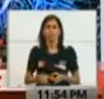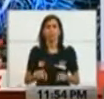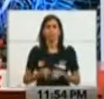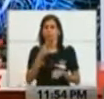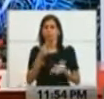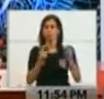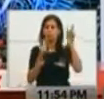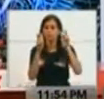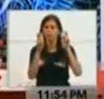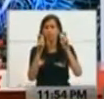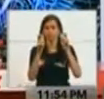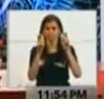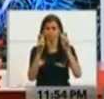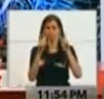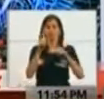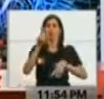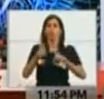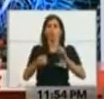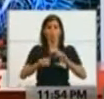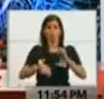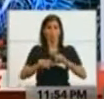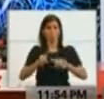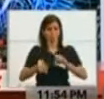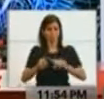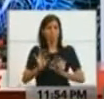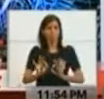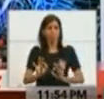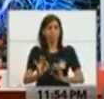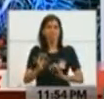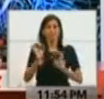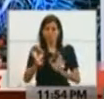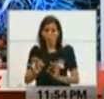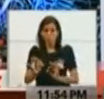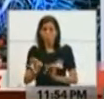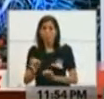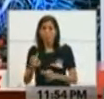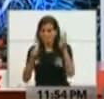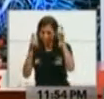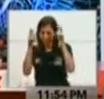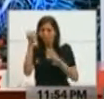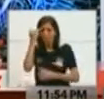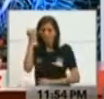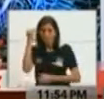dijo algunas cosas que si lo hubieran escuchado lo hubieran expulsado de la Fuerza Armada.